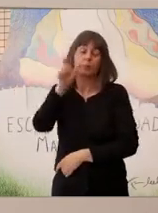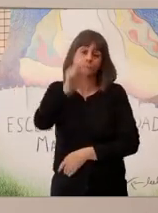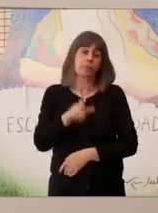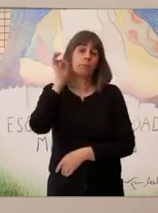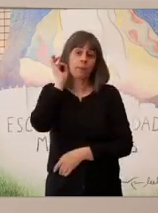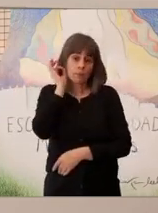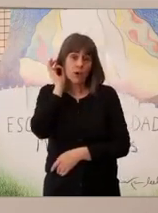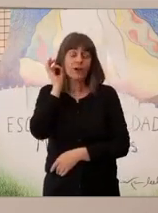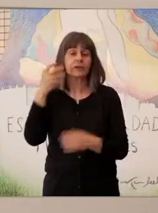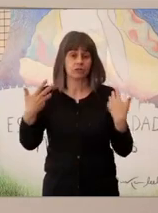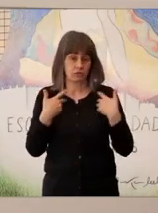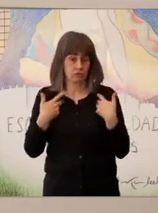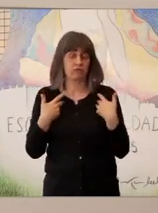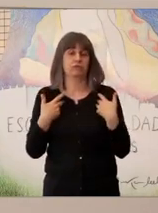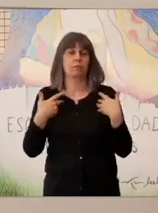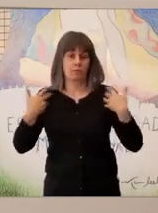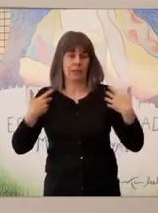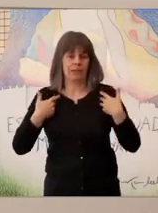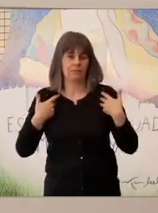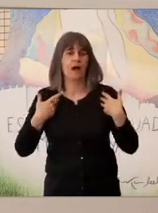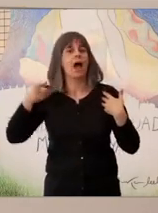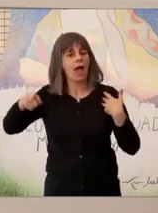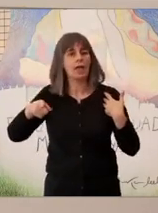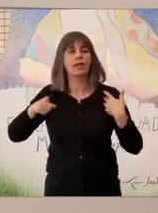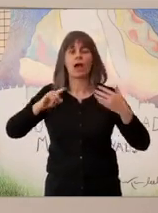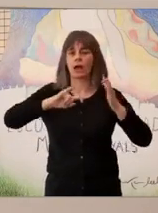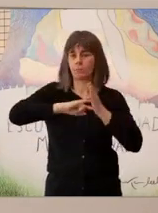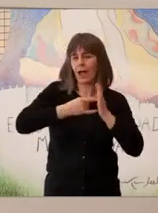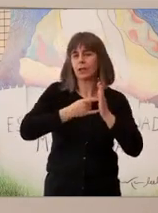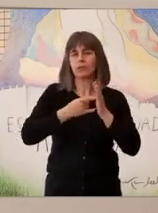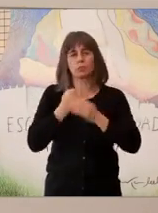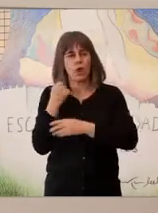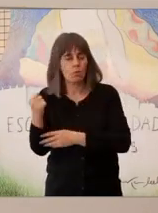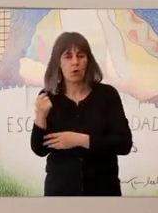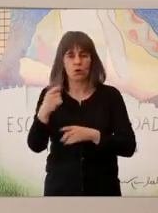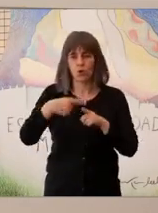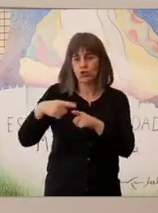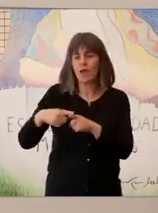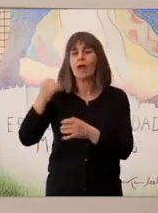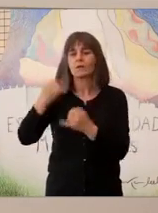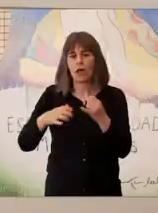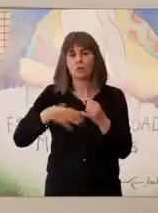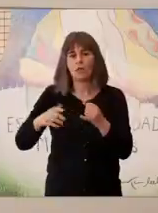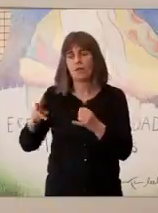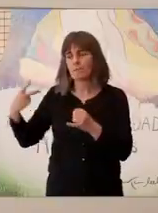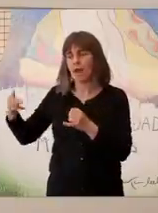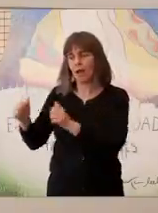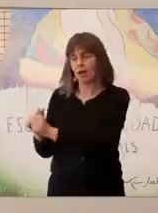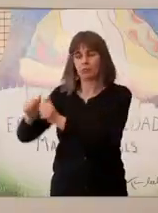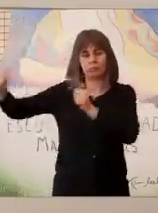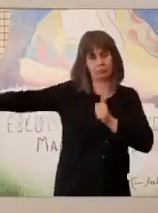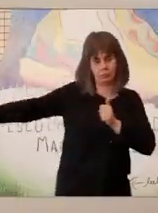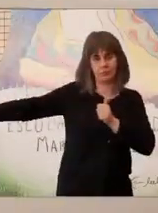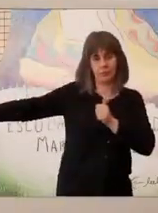los mecanismos de salvaguarda que se ponen a su disposición, romper esa relación con ese individuo, pero ese individuo puede